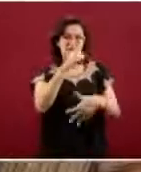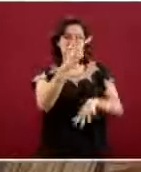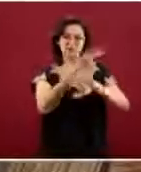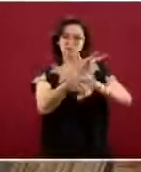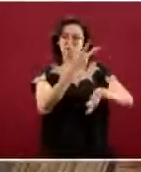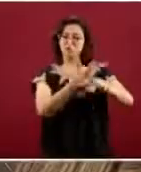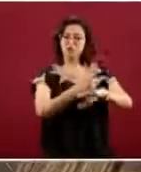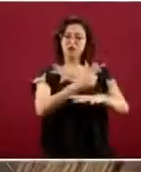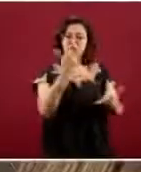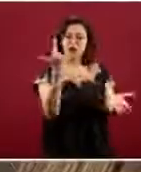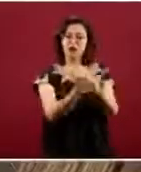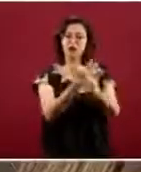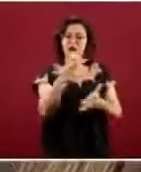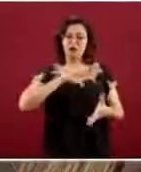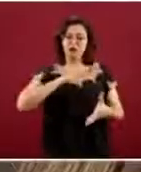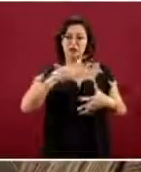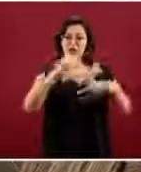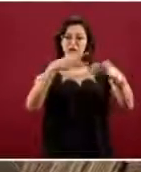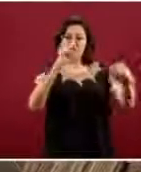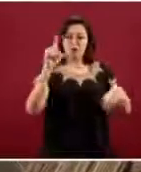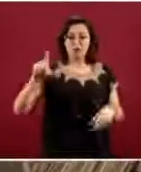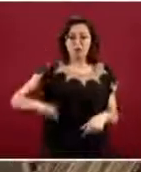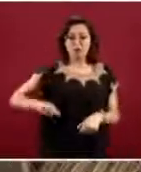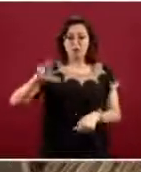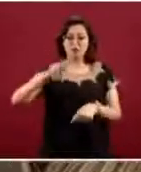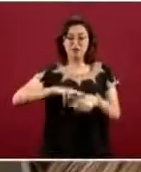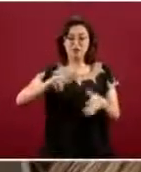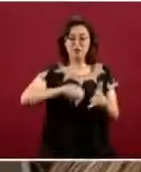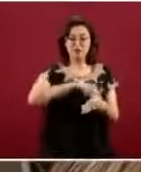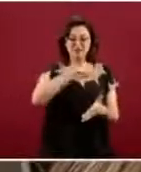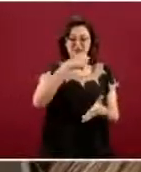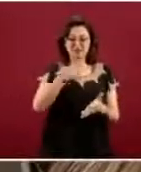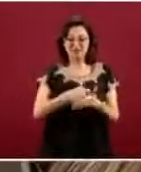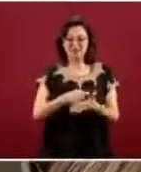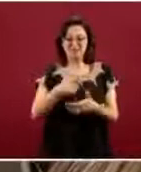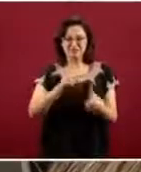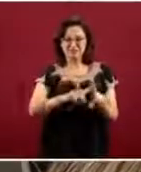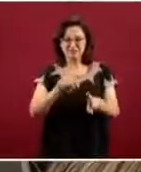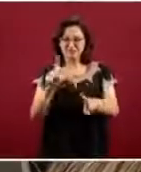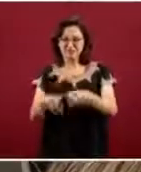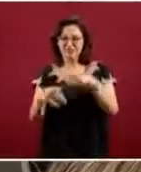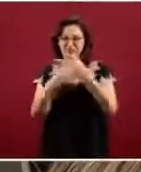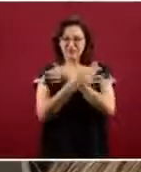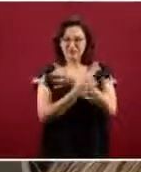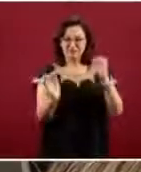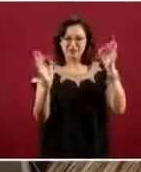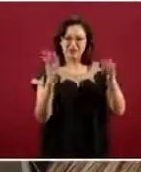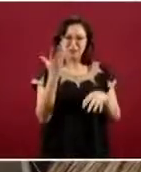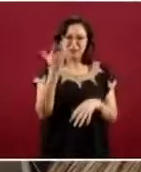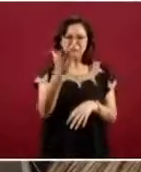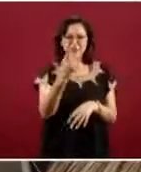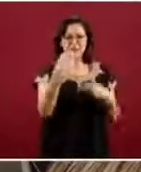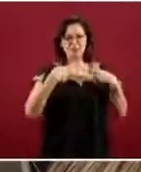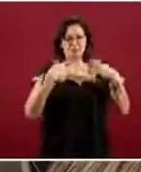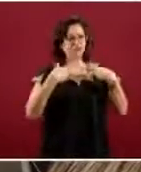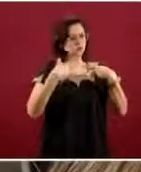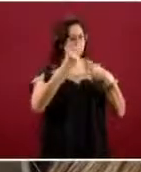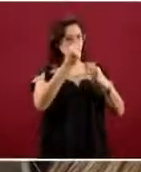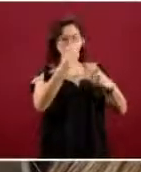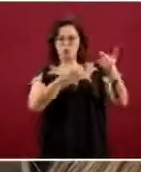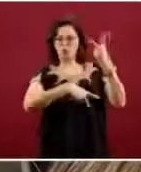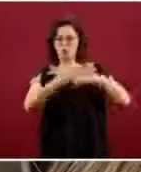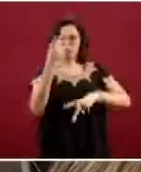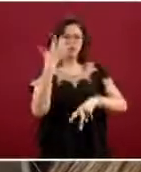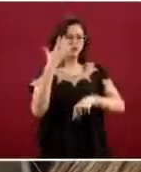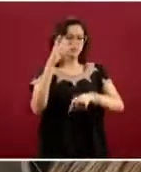Los gobernadores de Tamaulipas, Nuevo León y Coahuila de manera conjunta emitieron una declaración hace unos días en la que piden a los paisanos no vengan en Semana